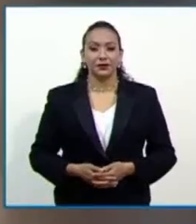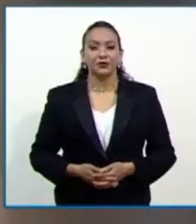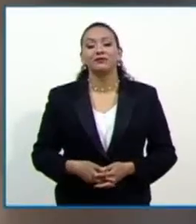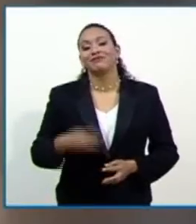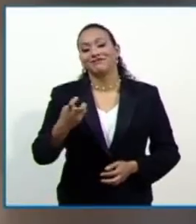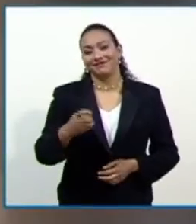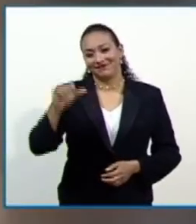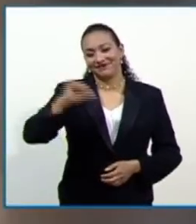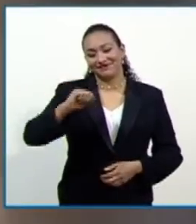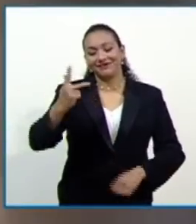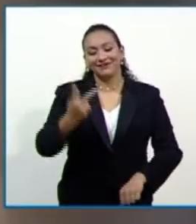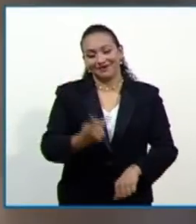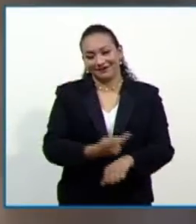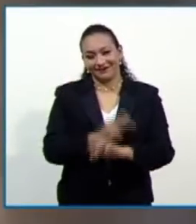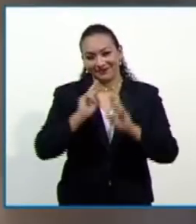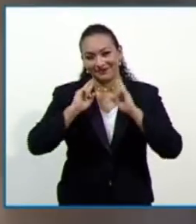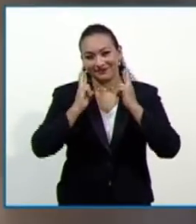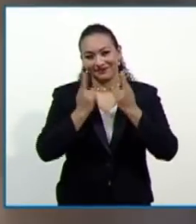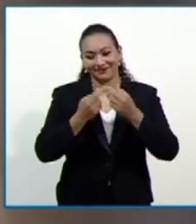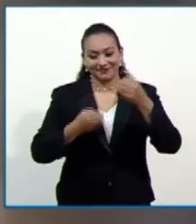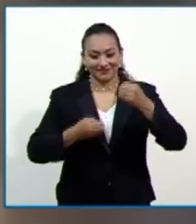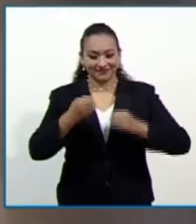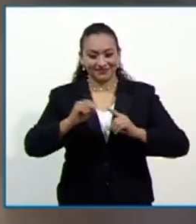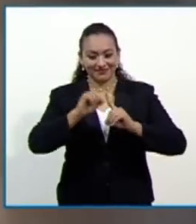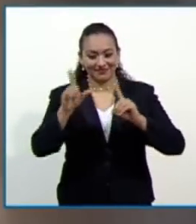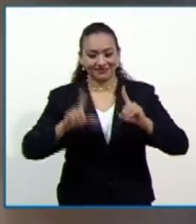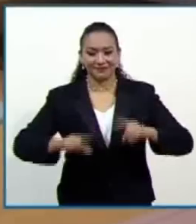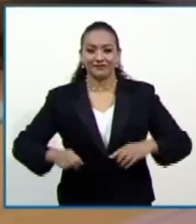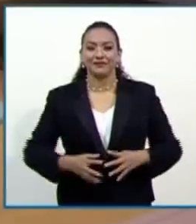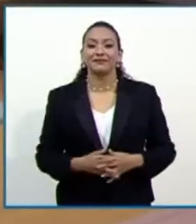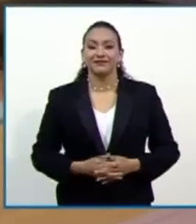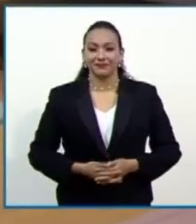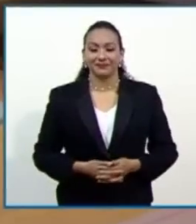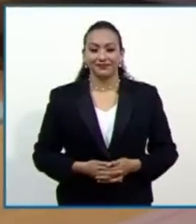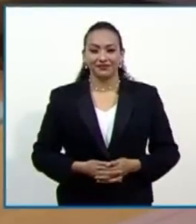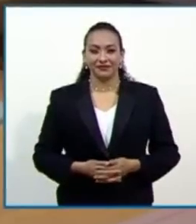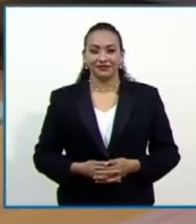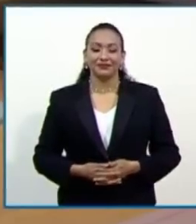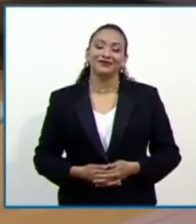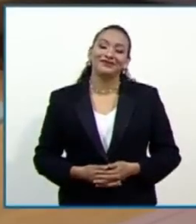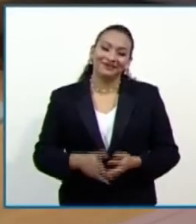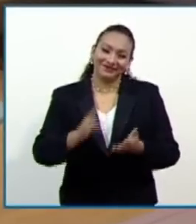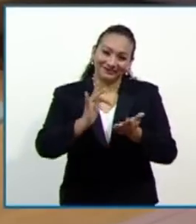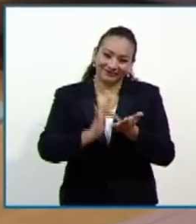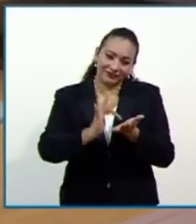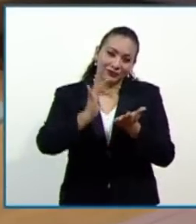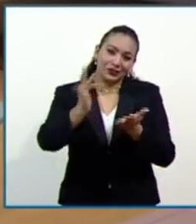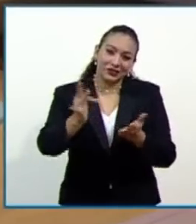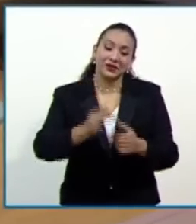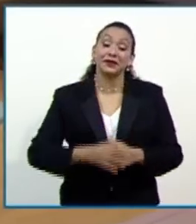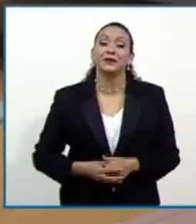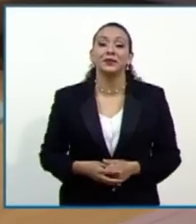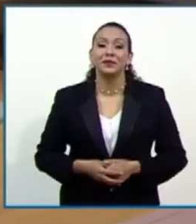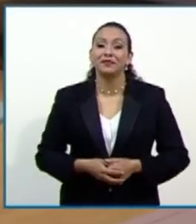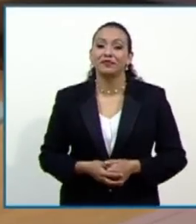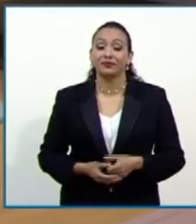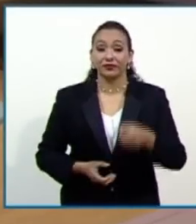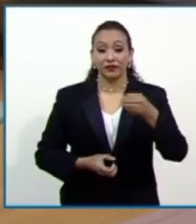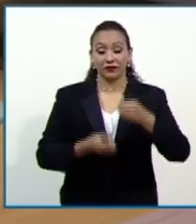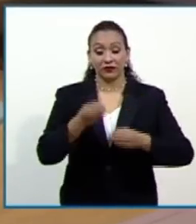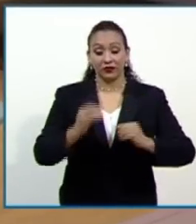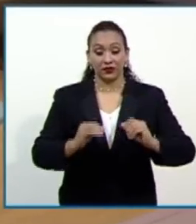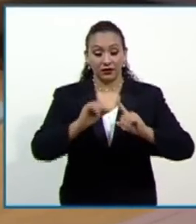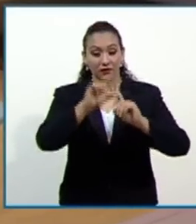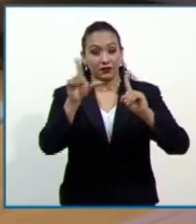Es lo que resolvió el Pleno de la Corte en la sesión de este martes. Muchas gracias, Mario, por tu reporte. La Suprema